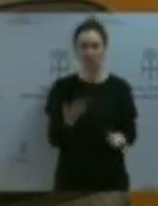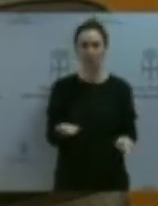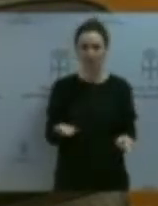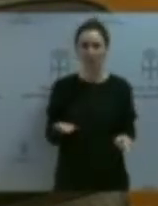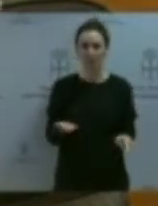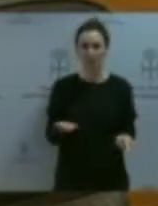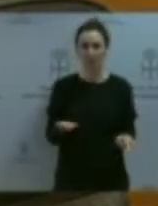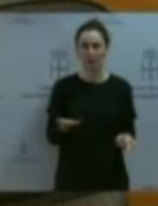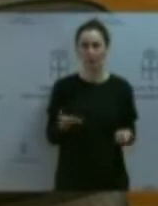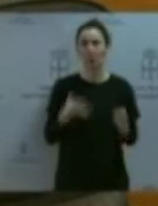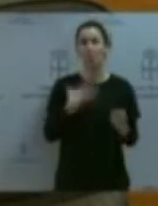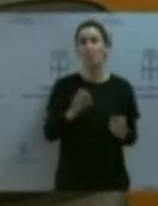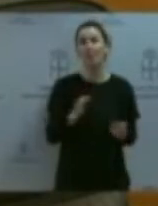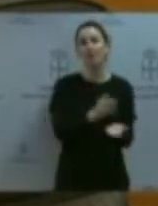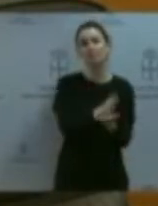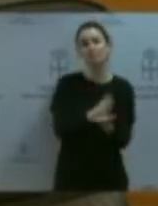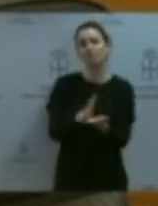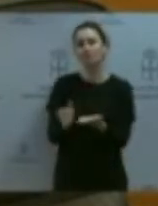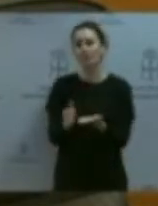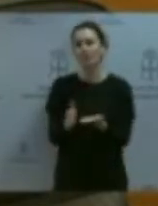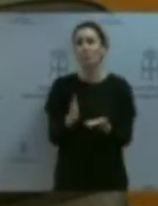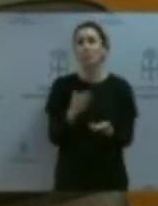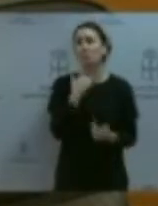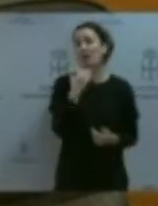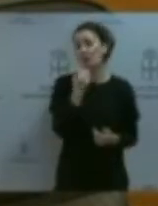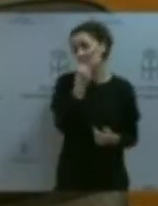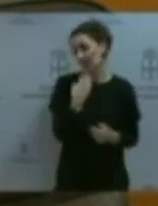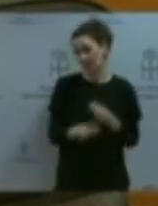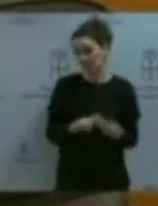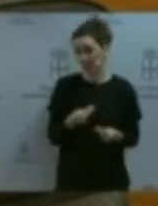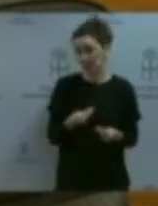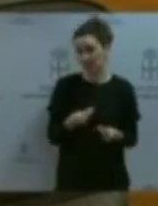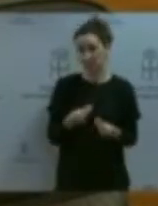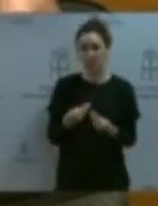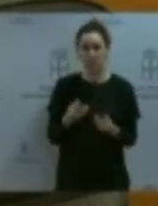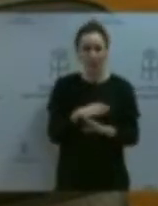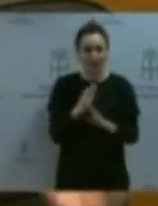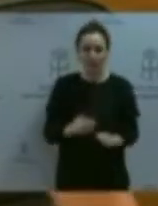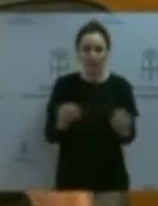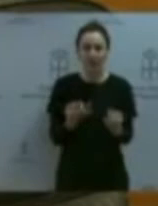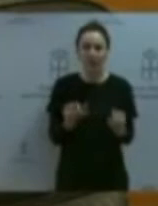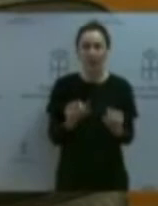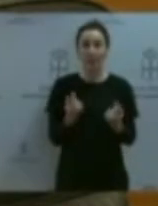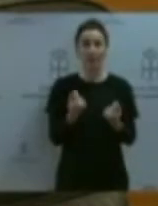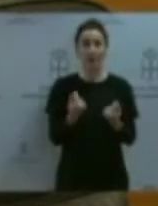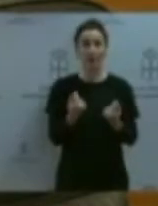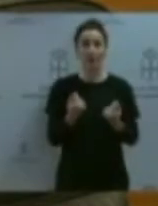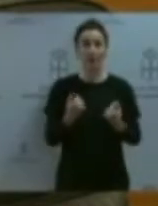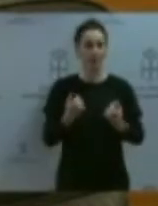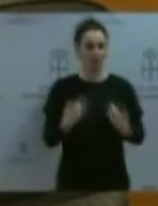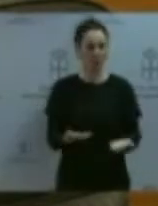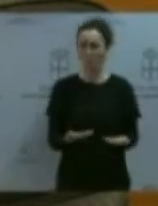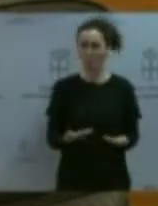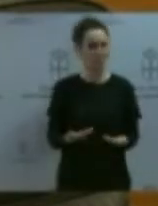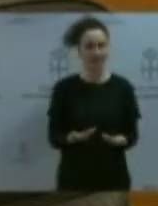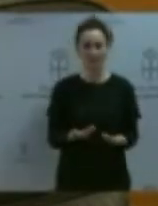tenido su efectividad, pero el problema de fondo es que no hemos sido capaces de hacer llegar el dinero rápido, ¿no? Y parte de los debates que está teniendo ahora el gobierno asturiano es